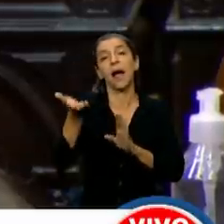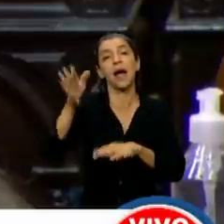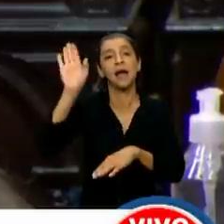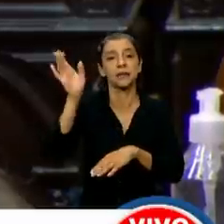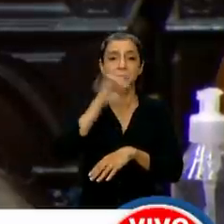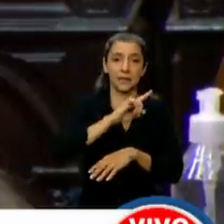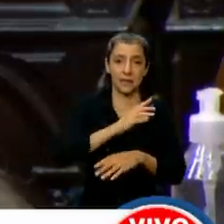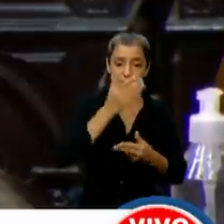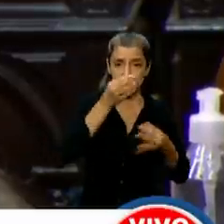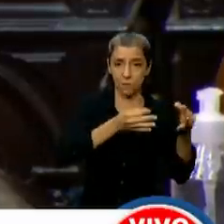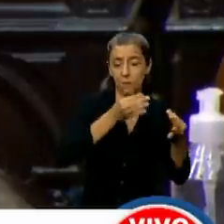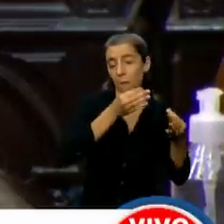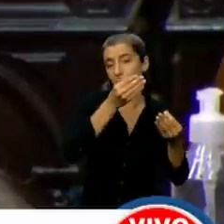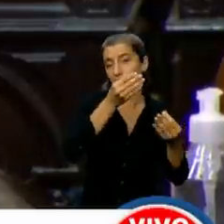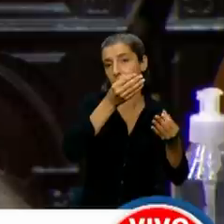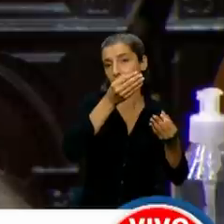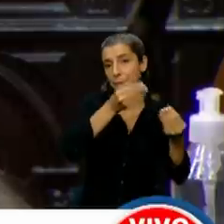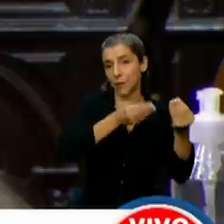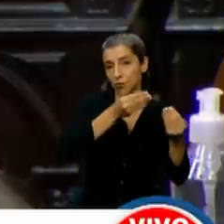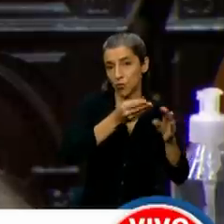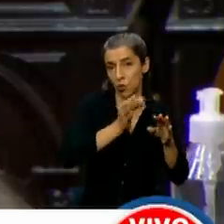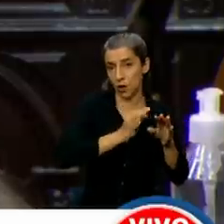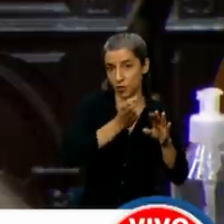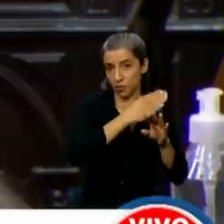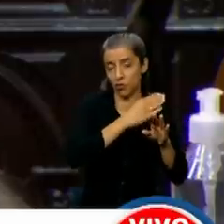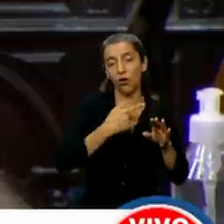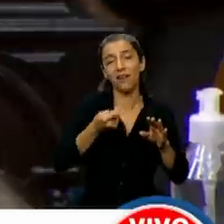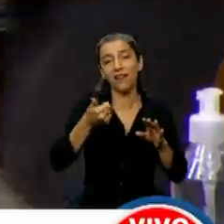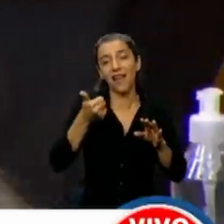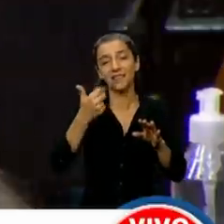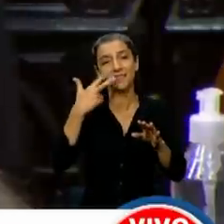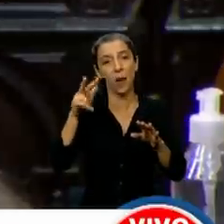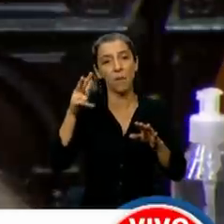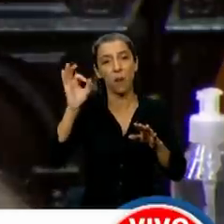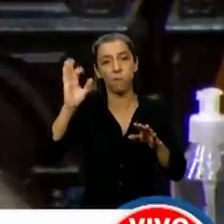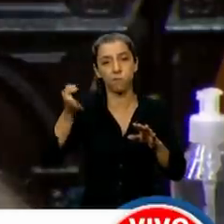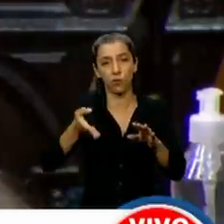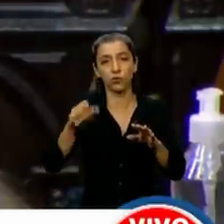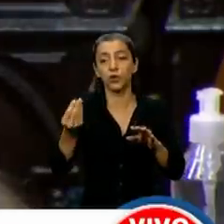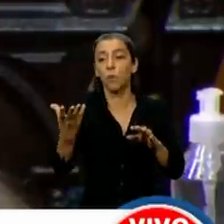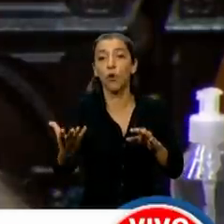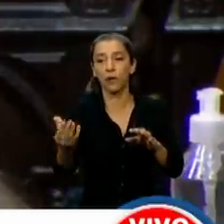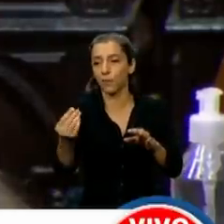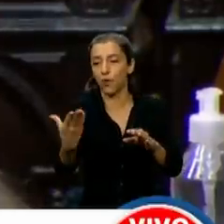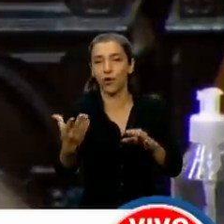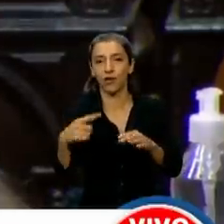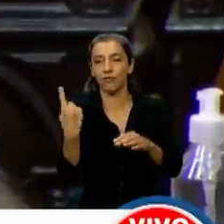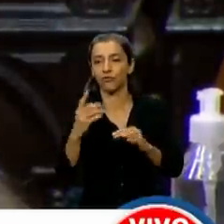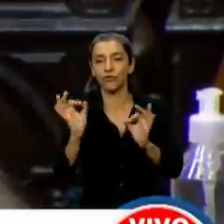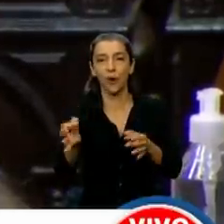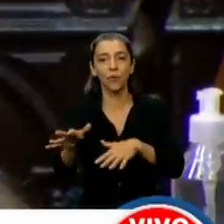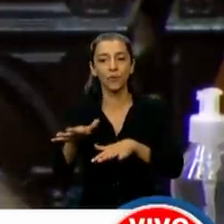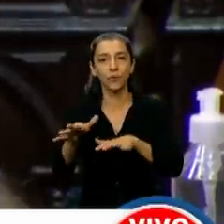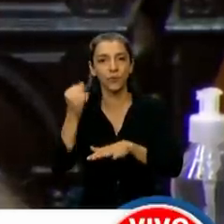de casi un tres mil por ciento casi un tres mil por ciento por qué porque la situación de